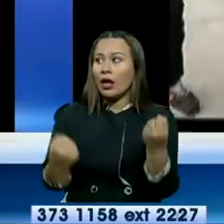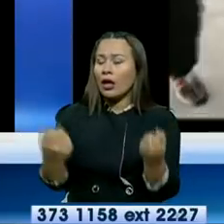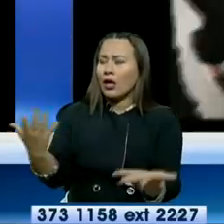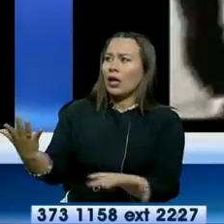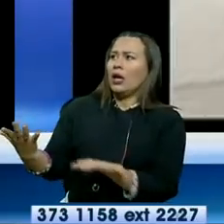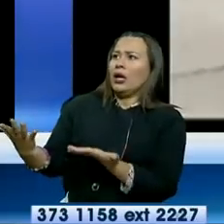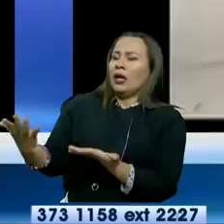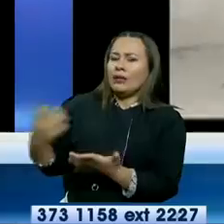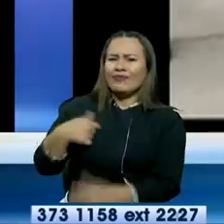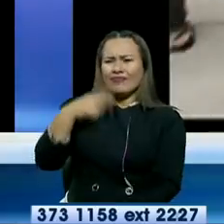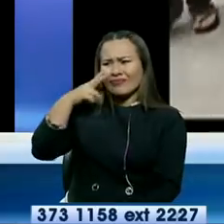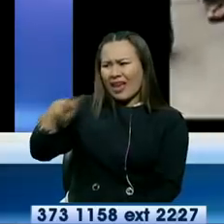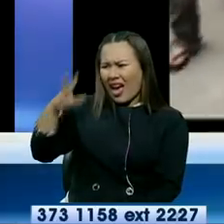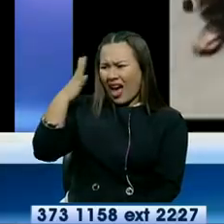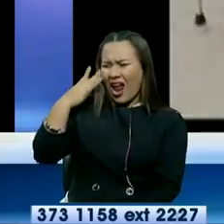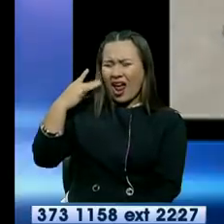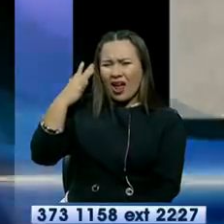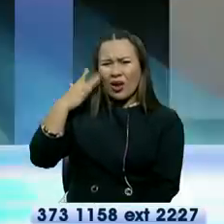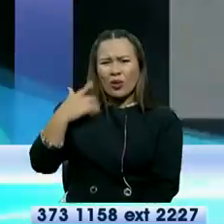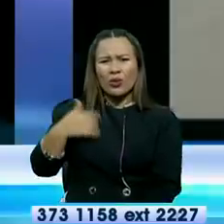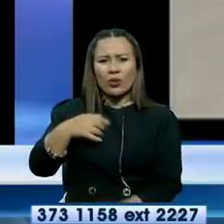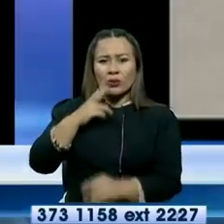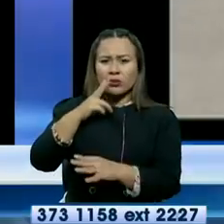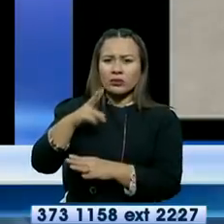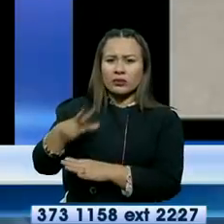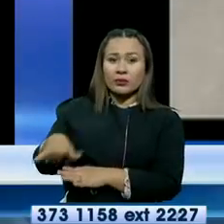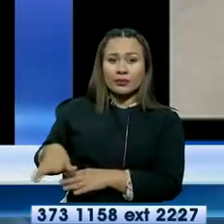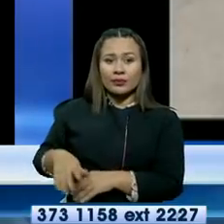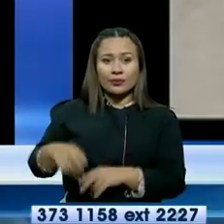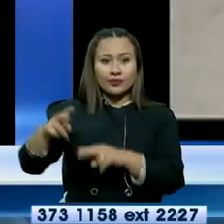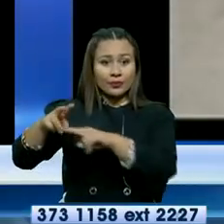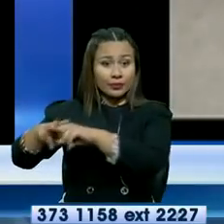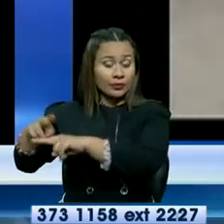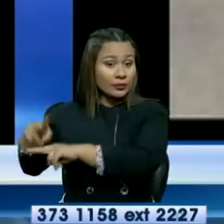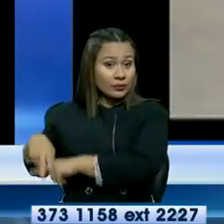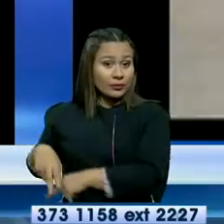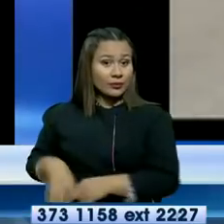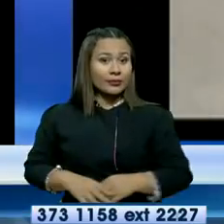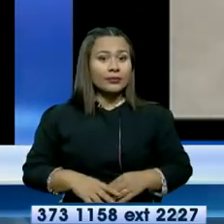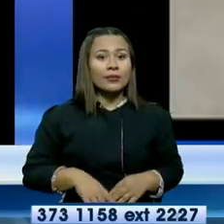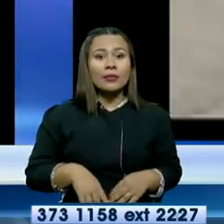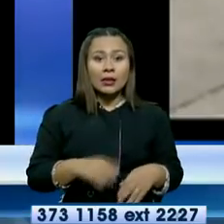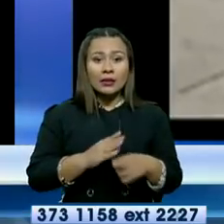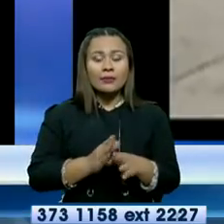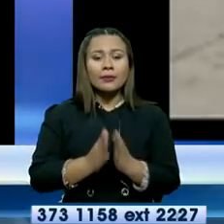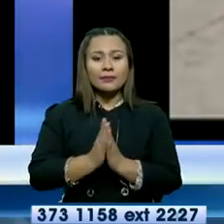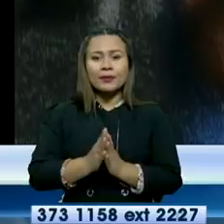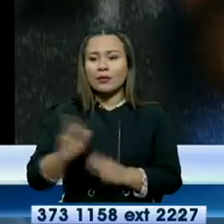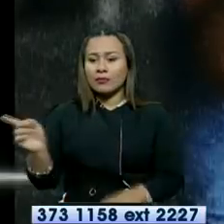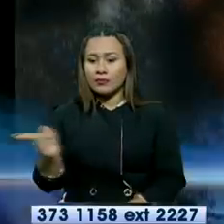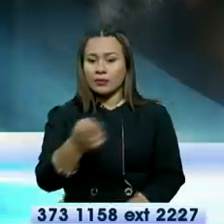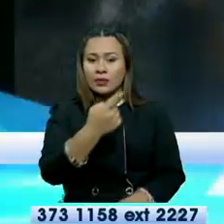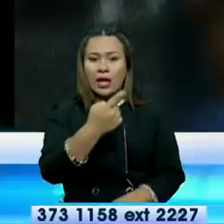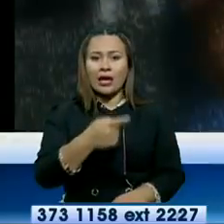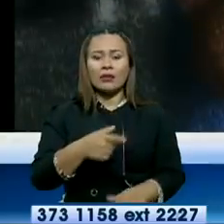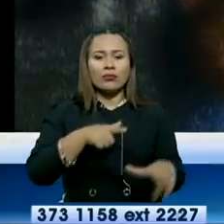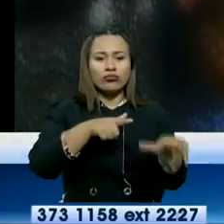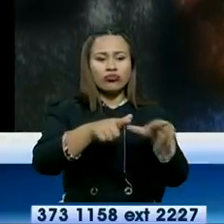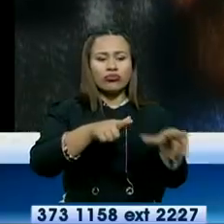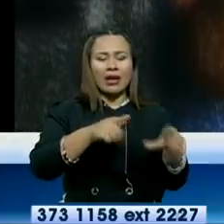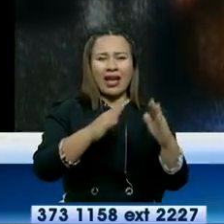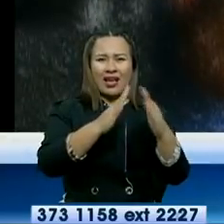actitud sospechosa por parte de las personas con las cuales había pactado la carrera. Y le piden que se meta a la ciudad del Cóndor. En la ciudad del